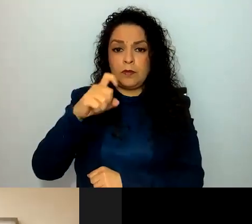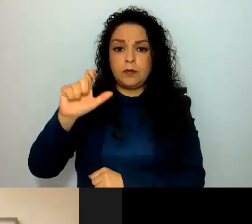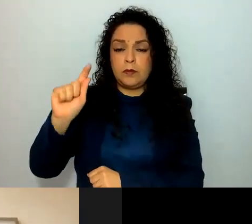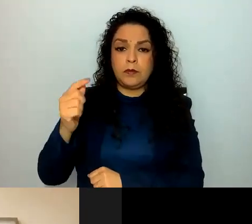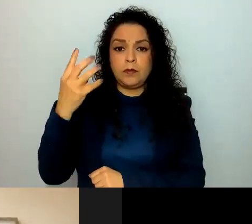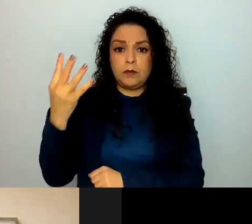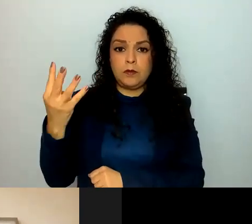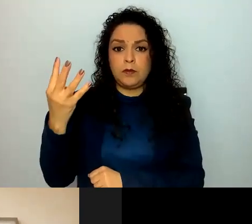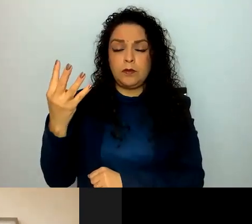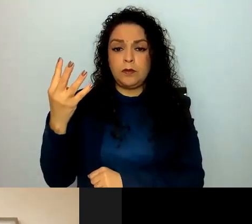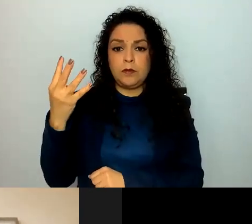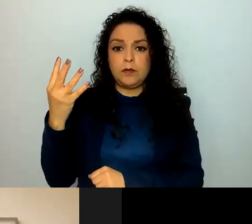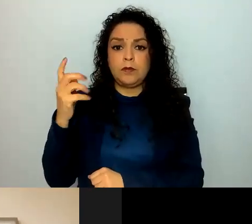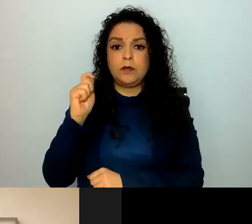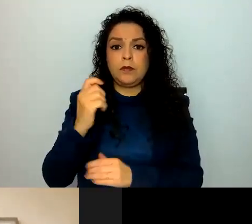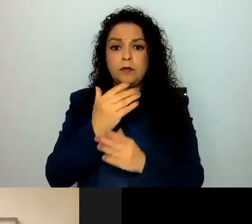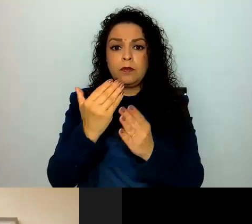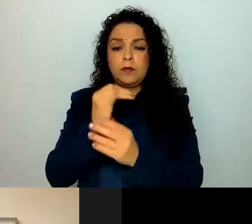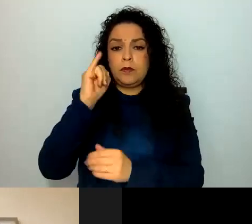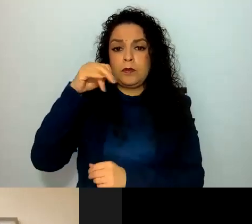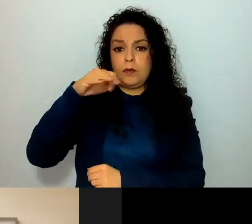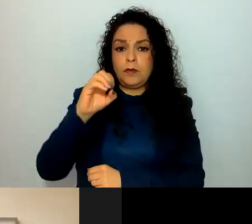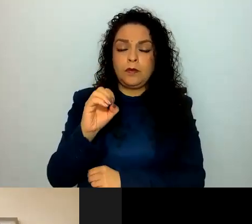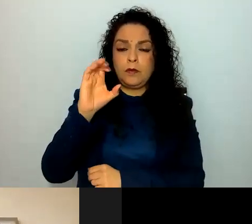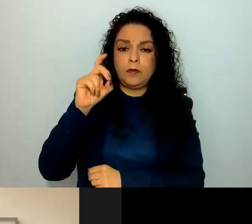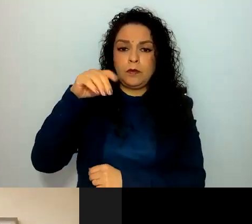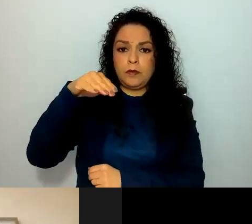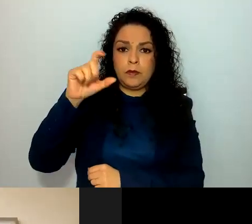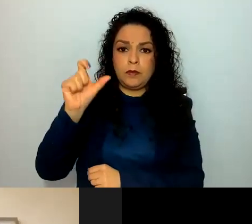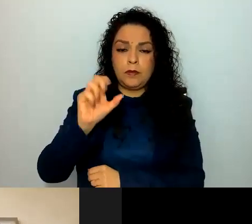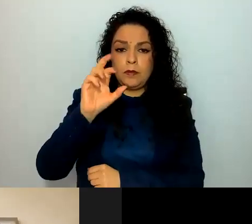09207-5422-000-174, recaída al expediente InfoCDMX